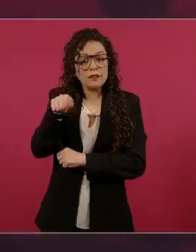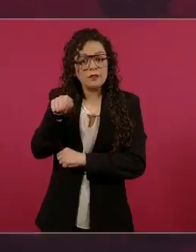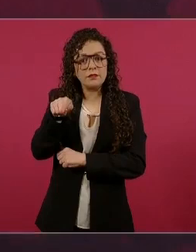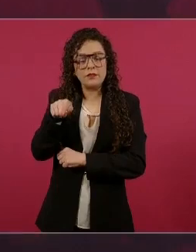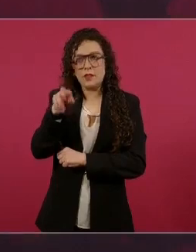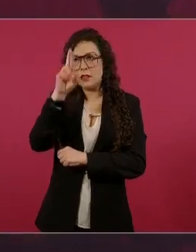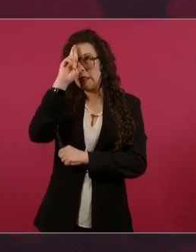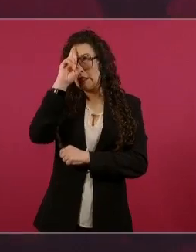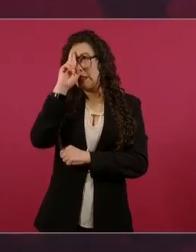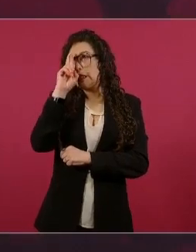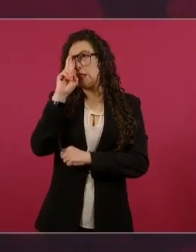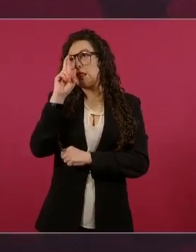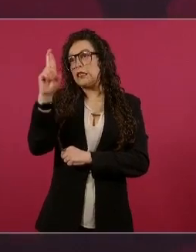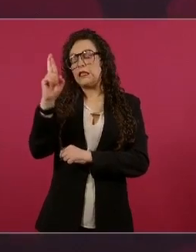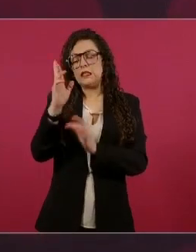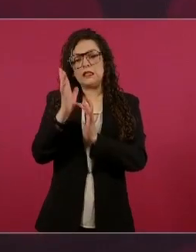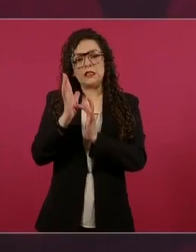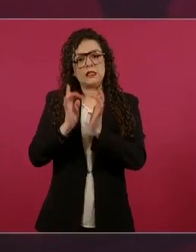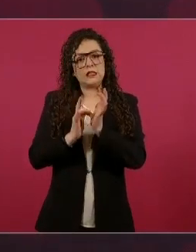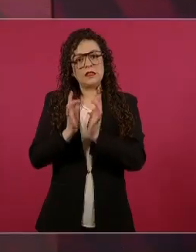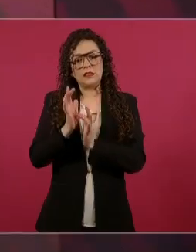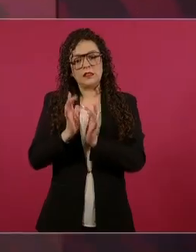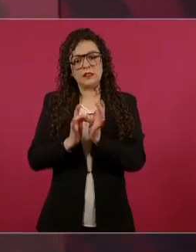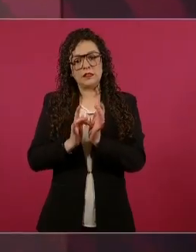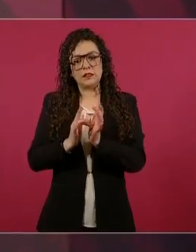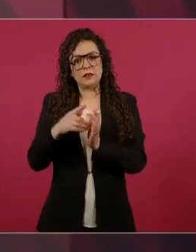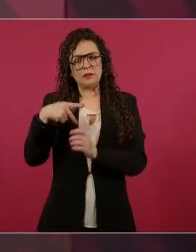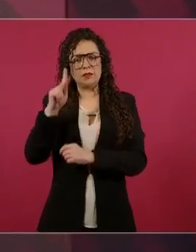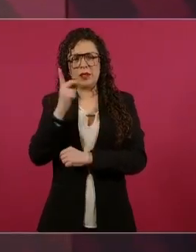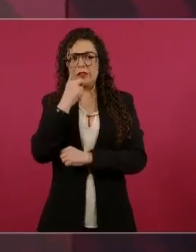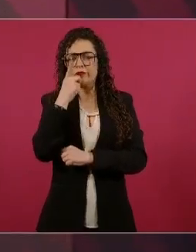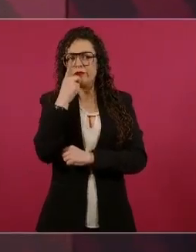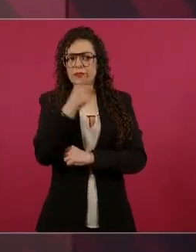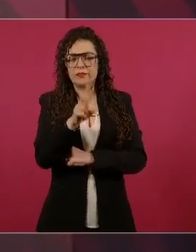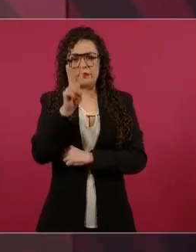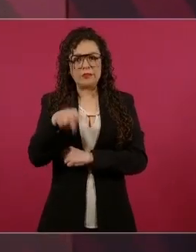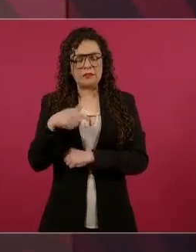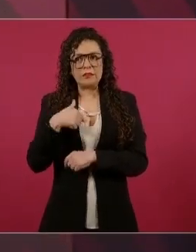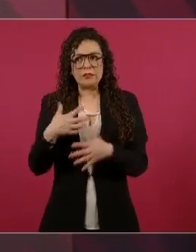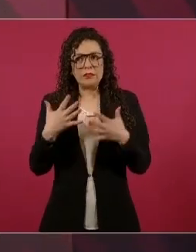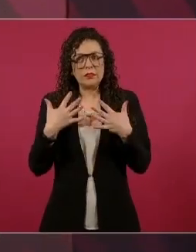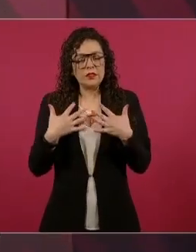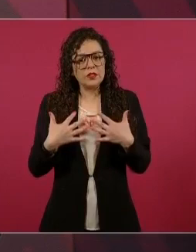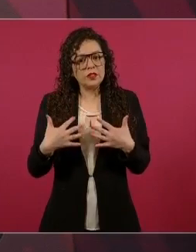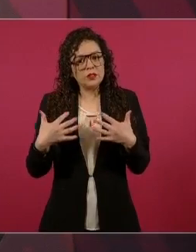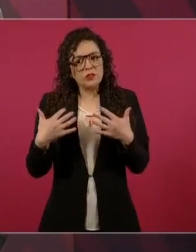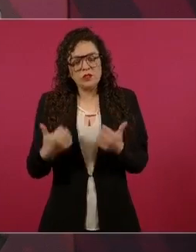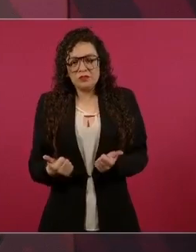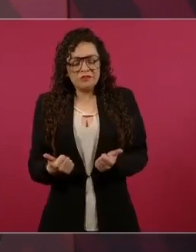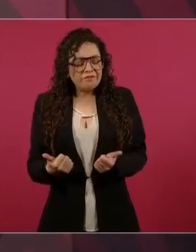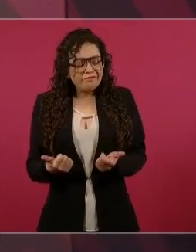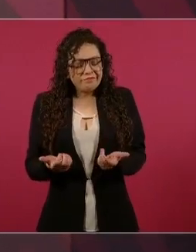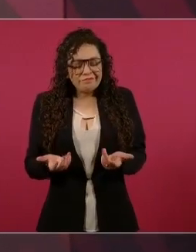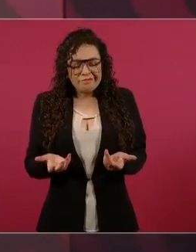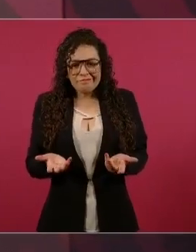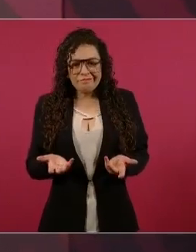porque